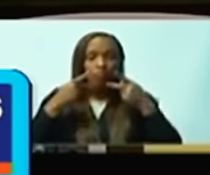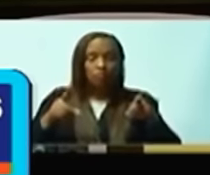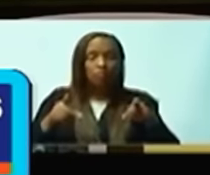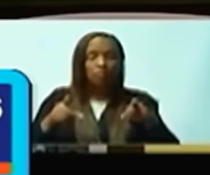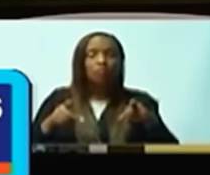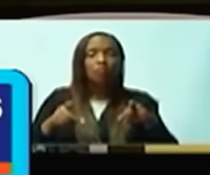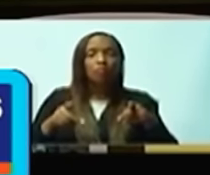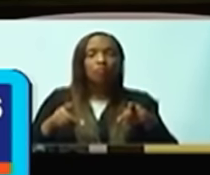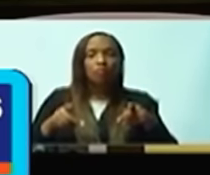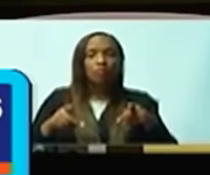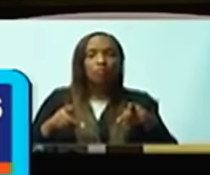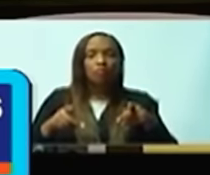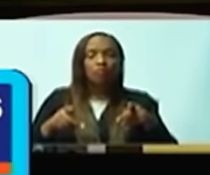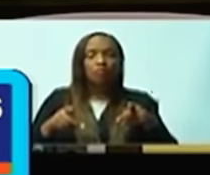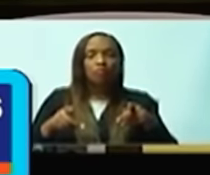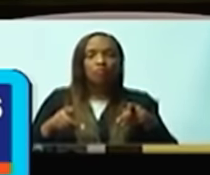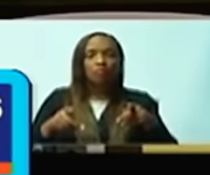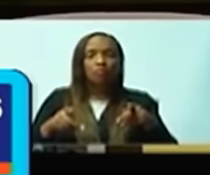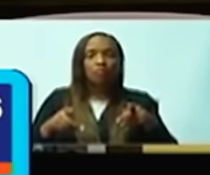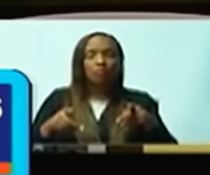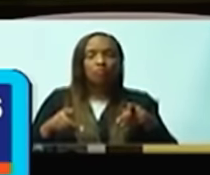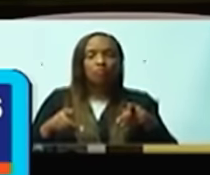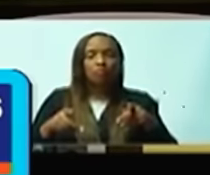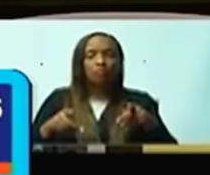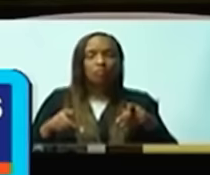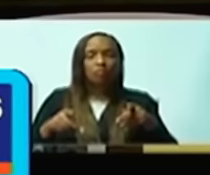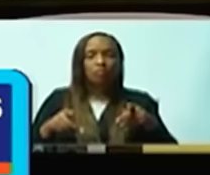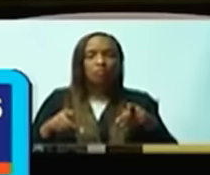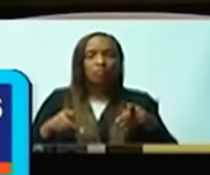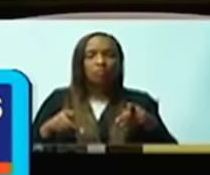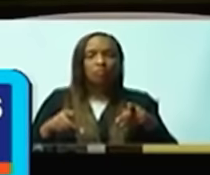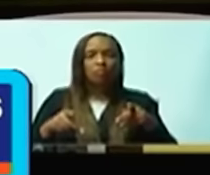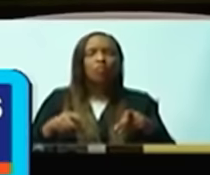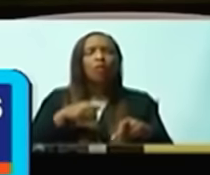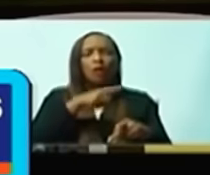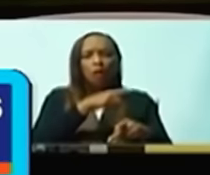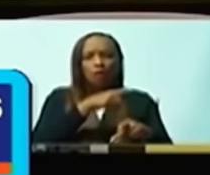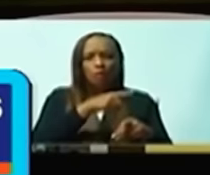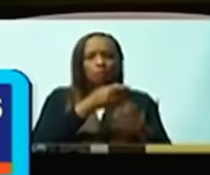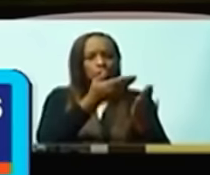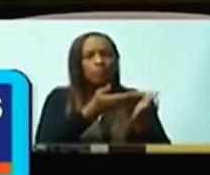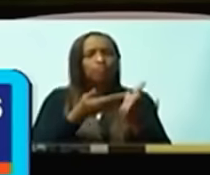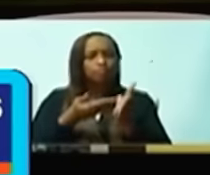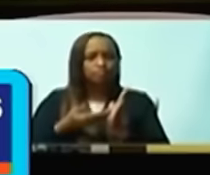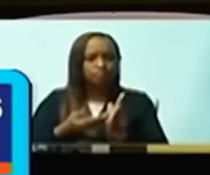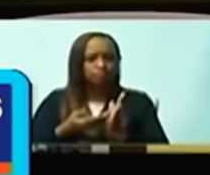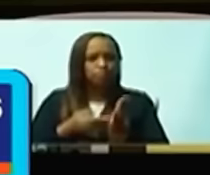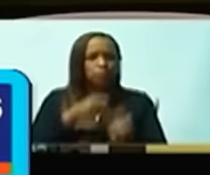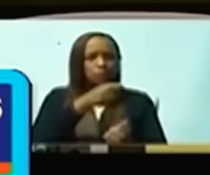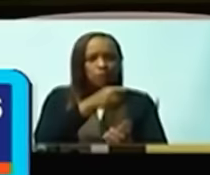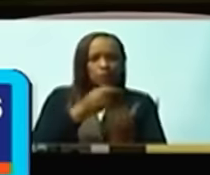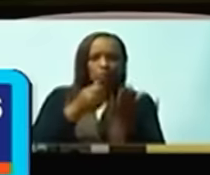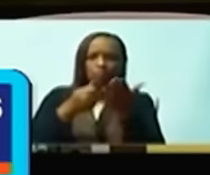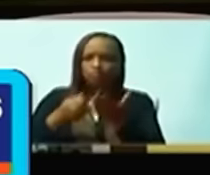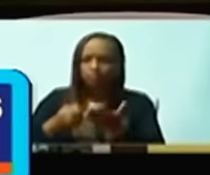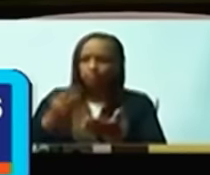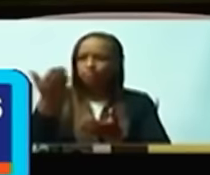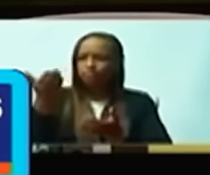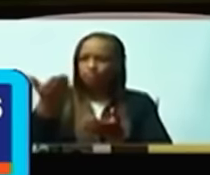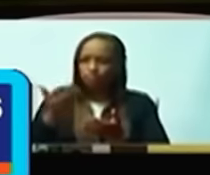la el antilavado, mandó también su parecer. Nosotros pedimos,